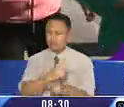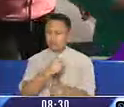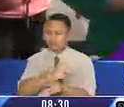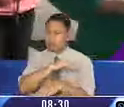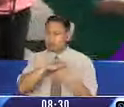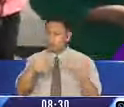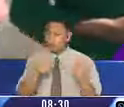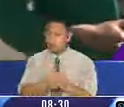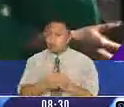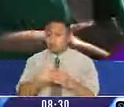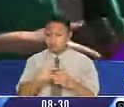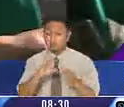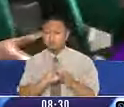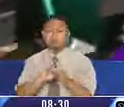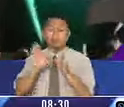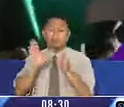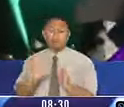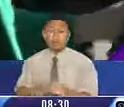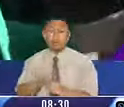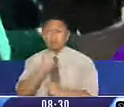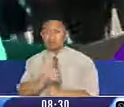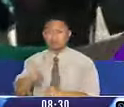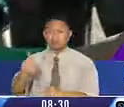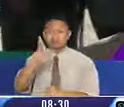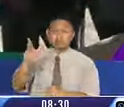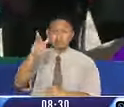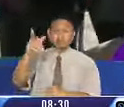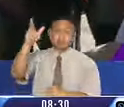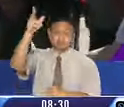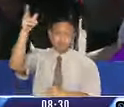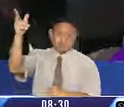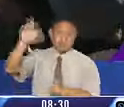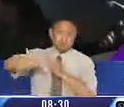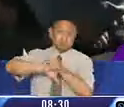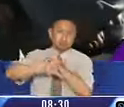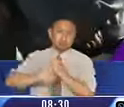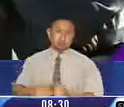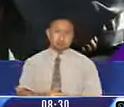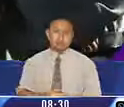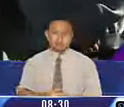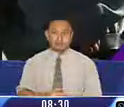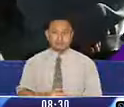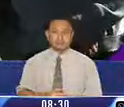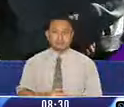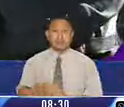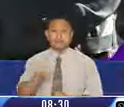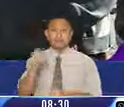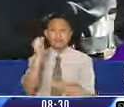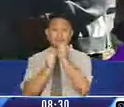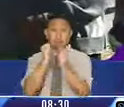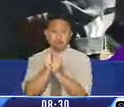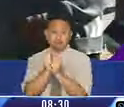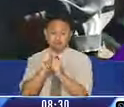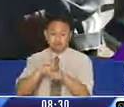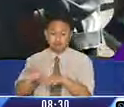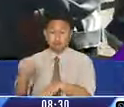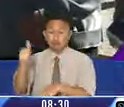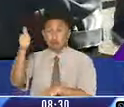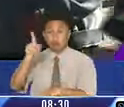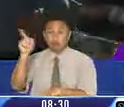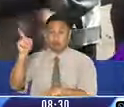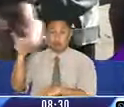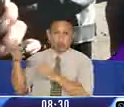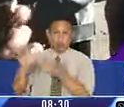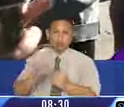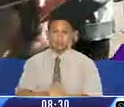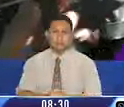Ya unas compañeras les han llevado por arriba, por Catahuango, y les han dejado amarrados. A uno también le mataron por ahí. Vecino,